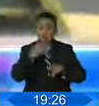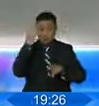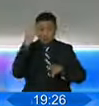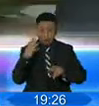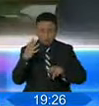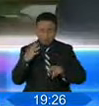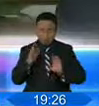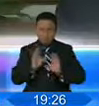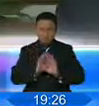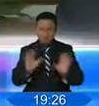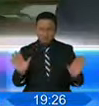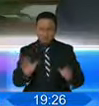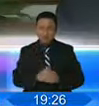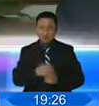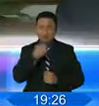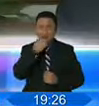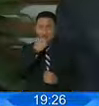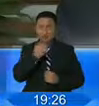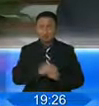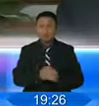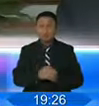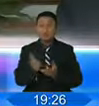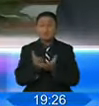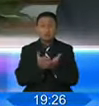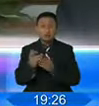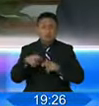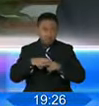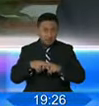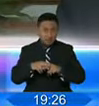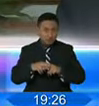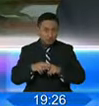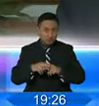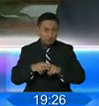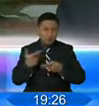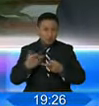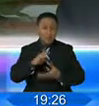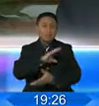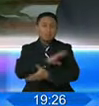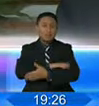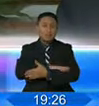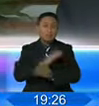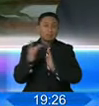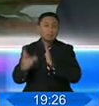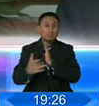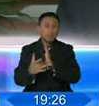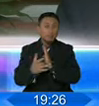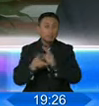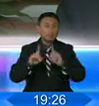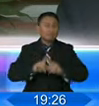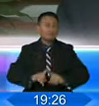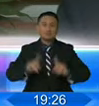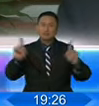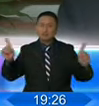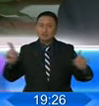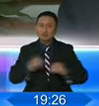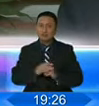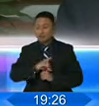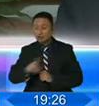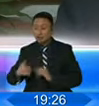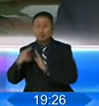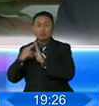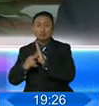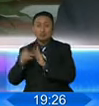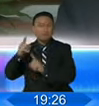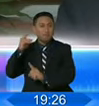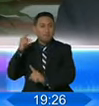amarillo. Nosotros no somos un servicio de taxi, nosotros somos una plataforma de tecnología y como tal hay una reglamentación específica